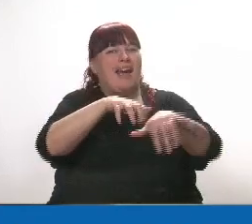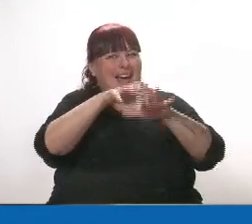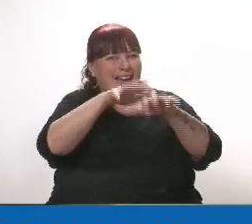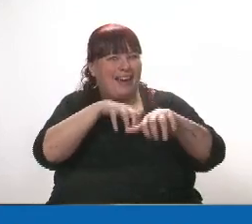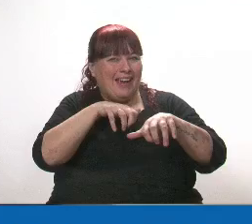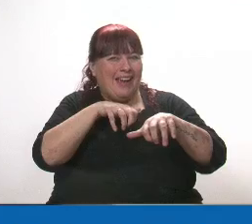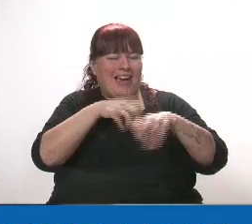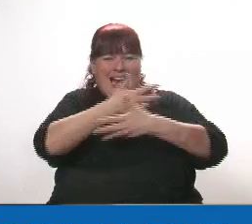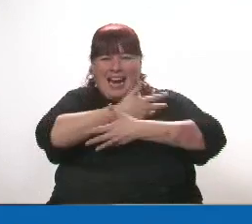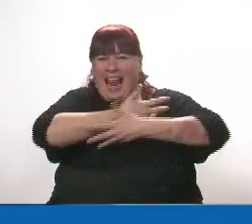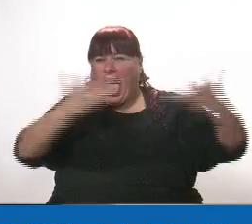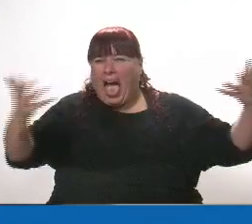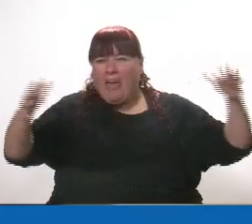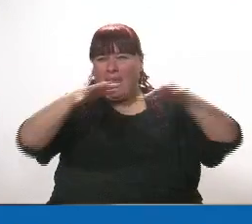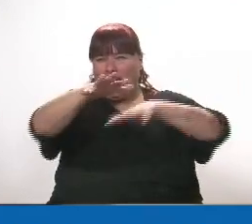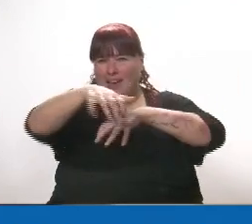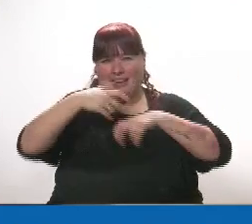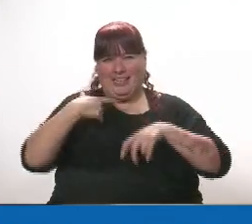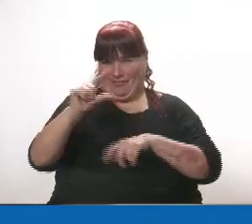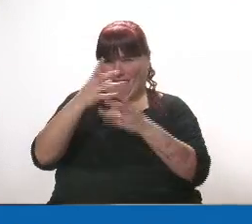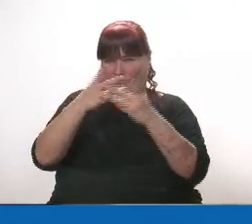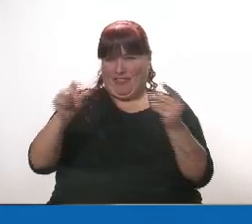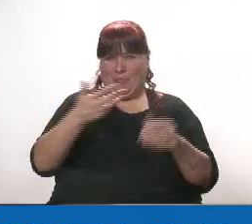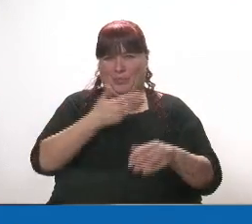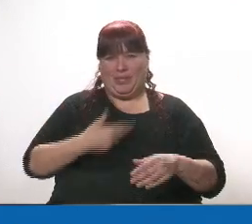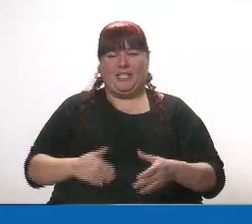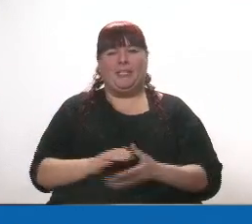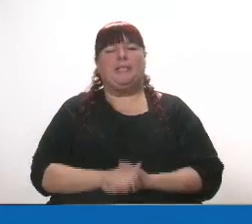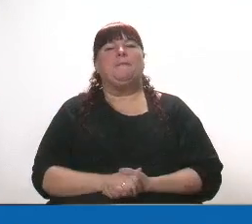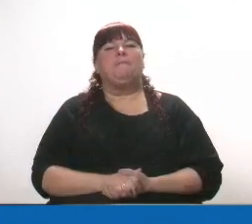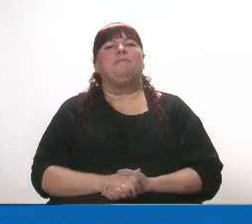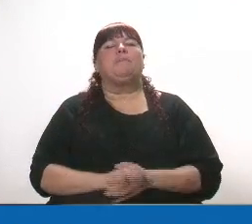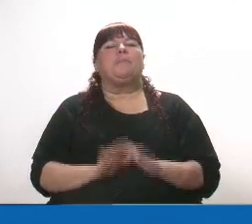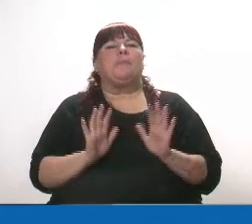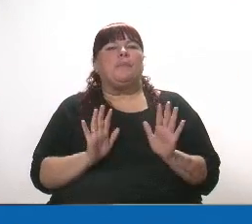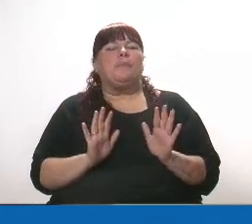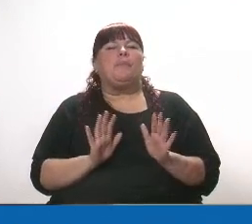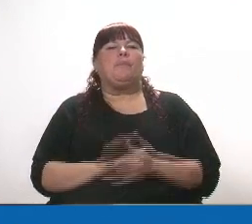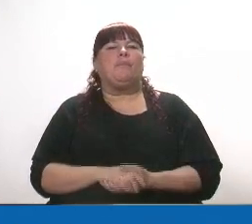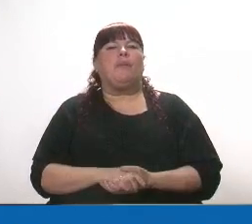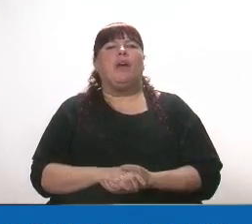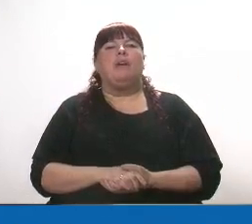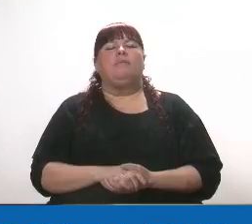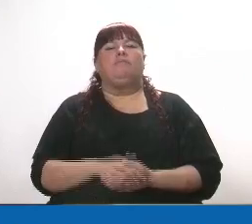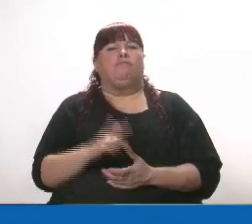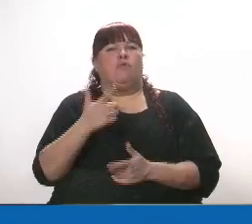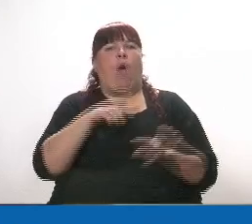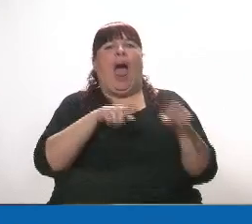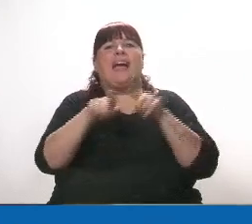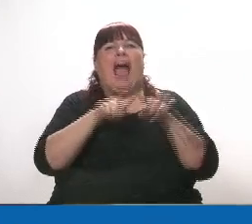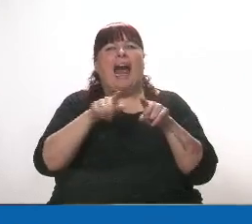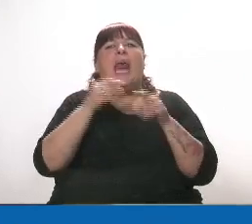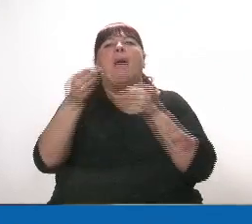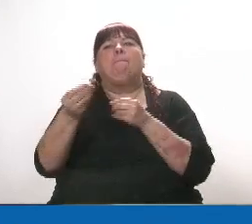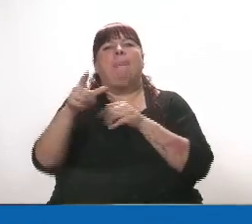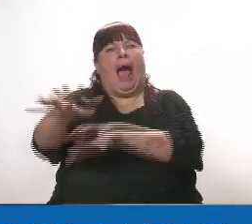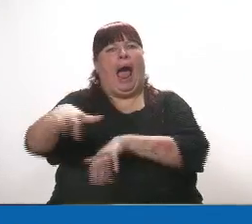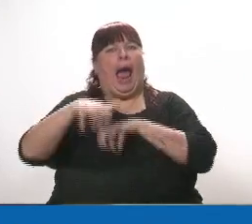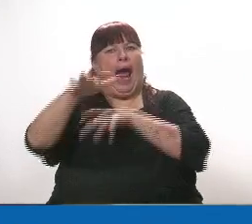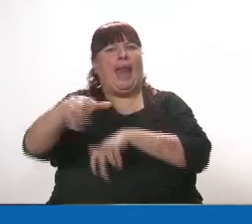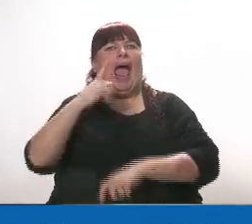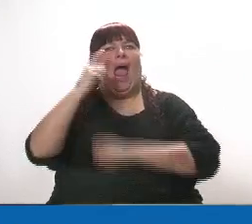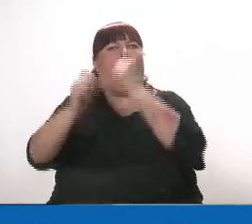agraria enorme ya termino señor presidente ahora no tenemos carrera dedicada a la agroindustria